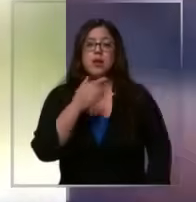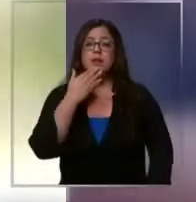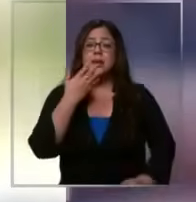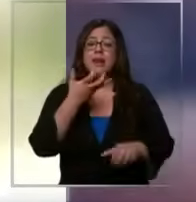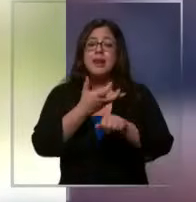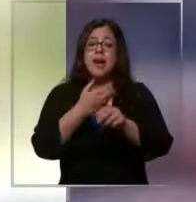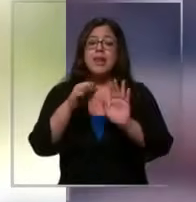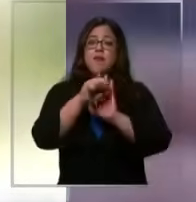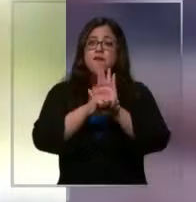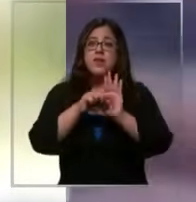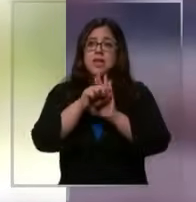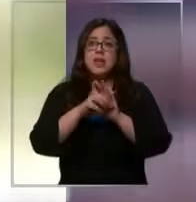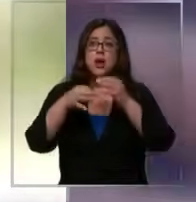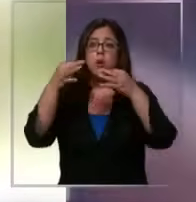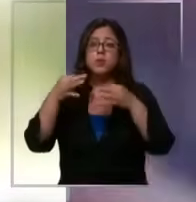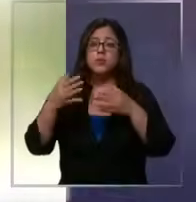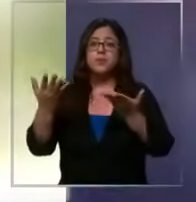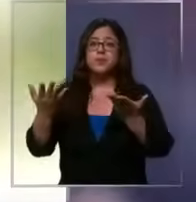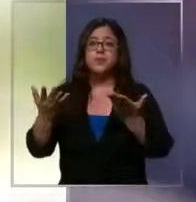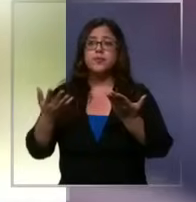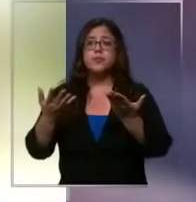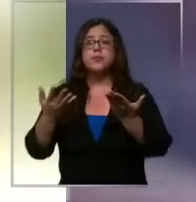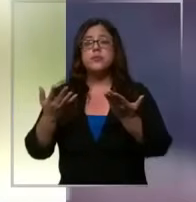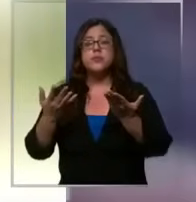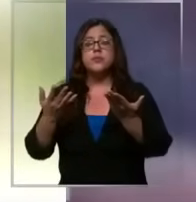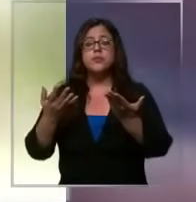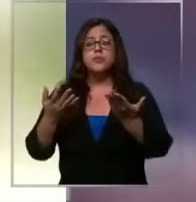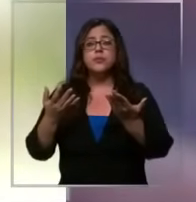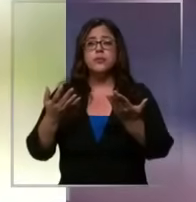video de cuando la están a ella, como es...